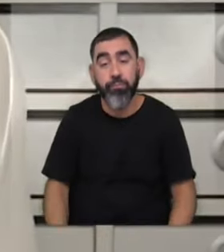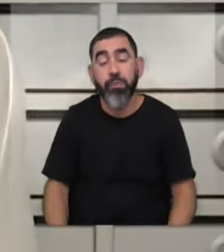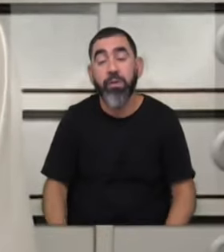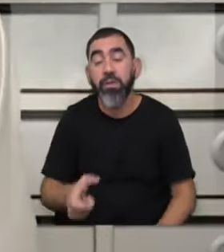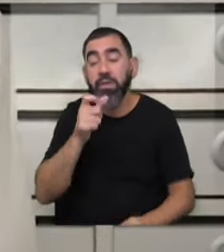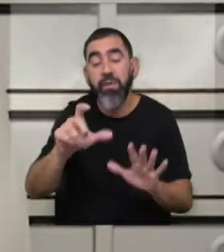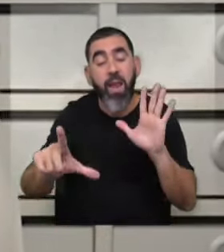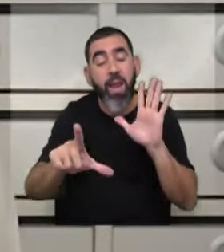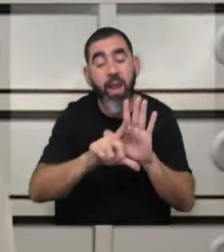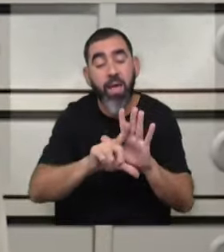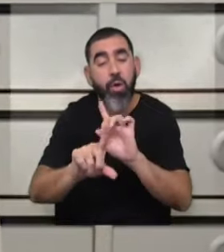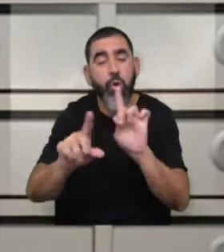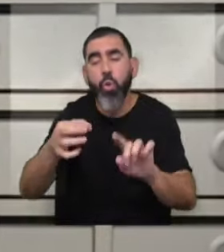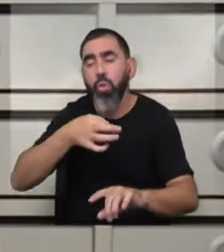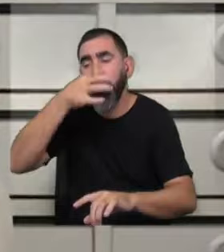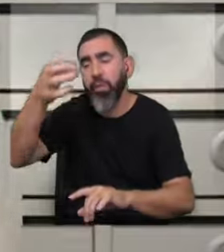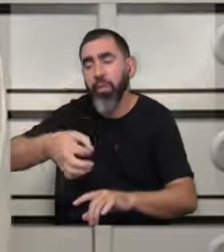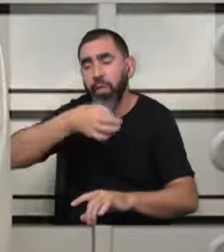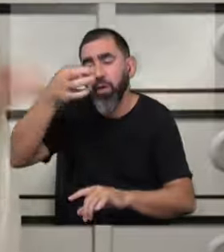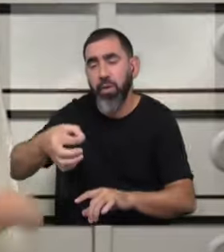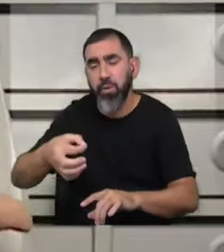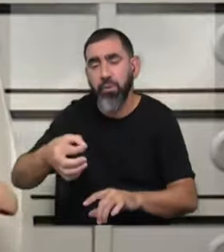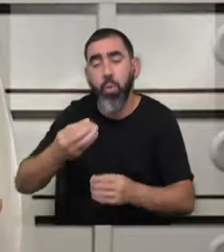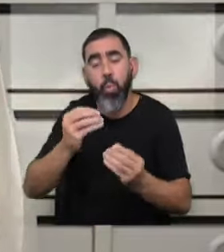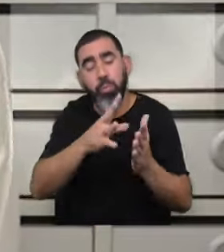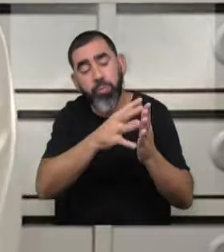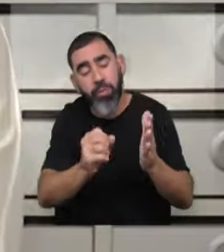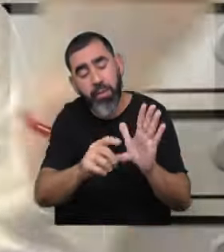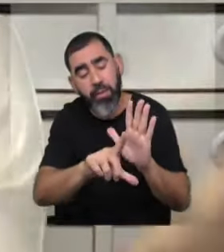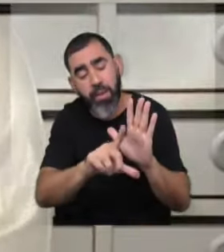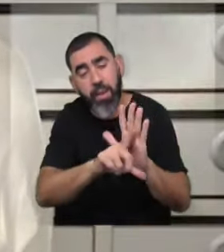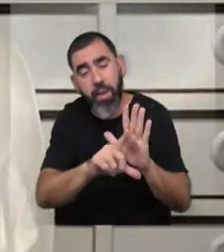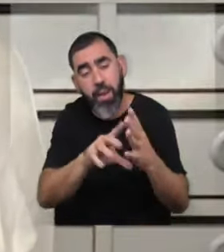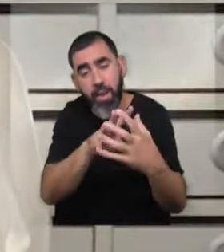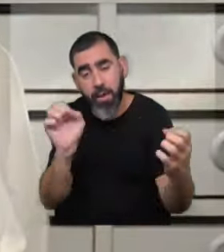ley, no con las declaraciones. Dice cómo se interpretan las leyes.